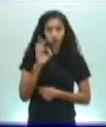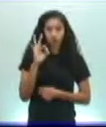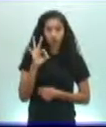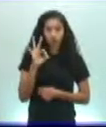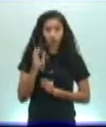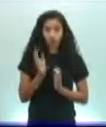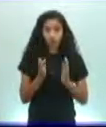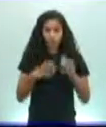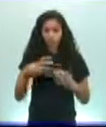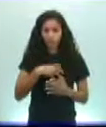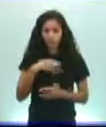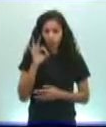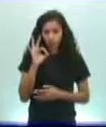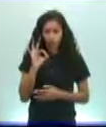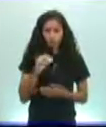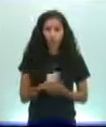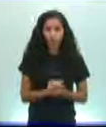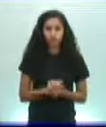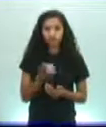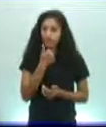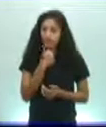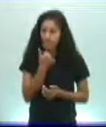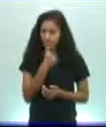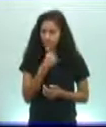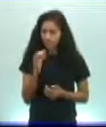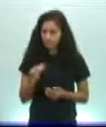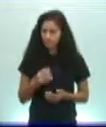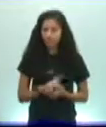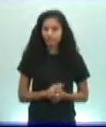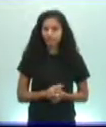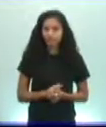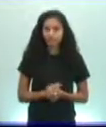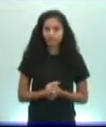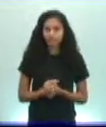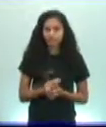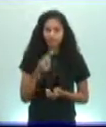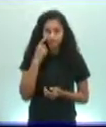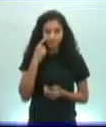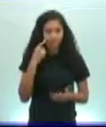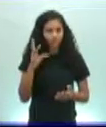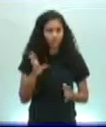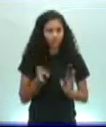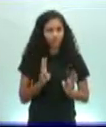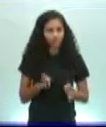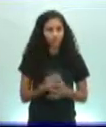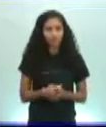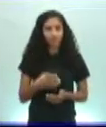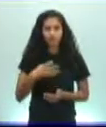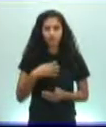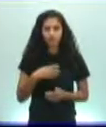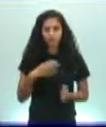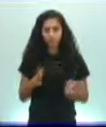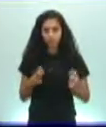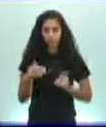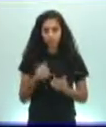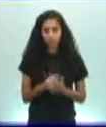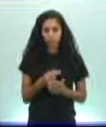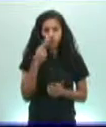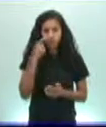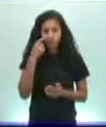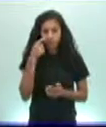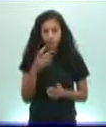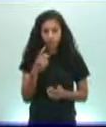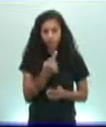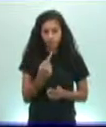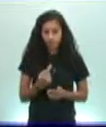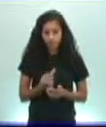tiene 8 vértices. Facilísimo, ¿verdad? Vamos a repasar. Aquí tenemos un cubo. Vamos a revisar